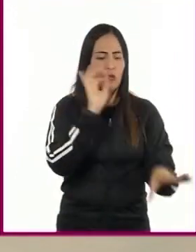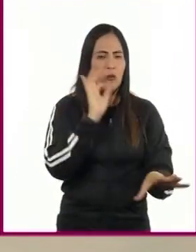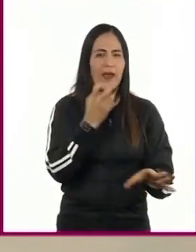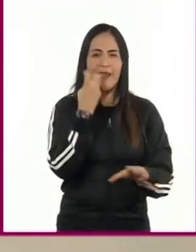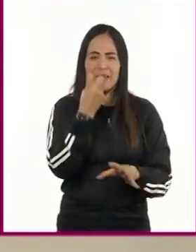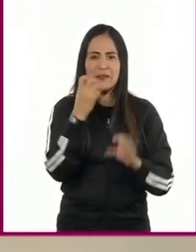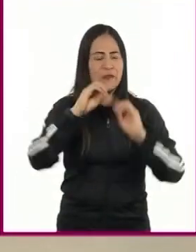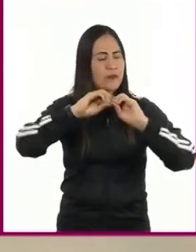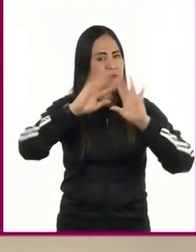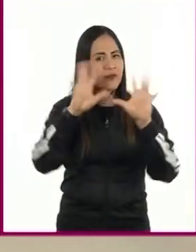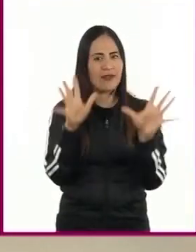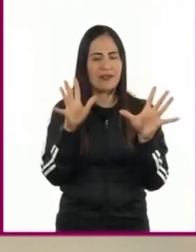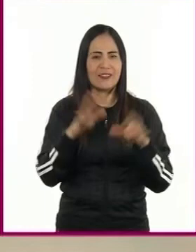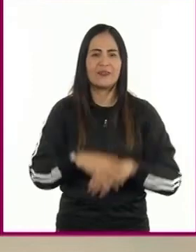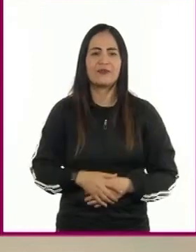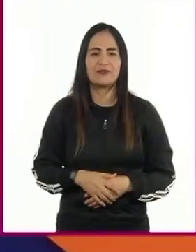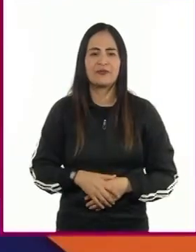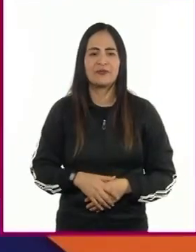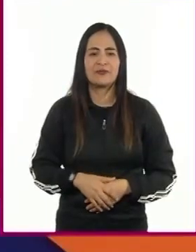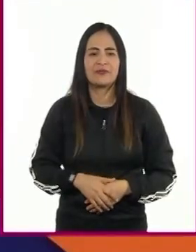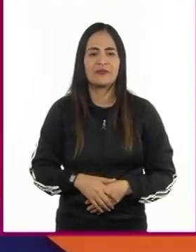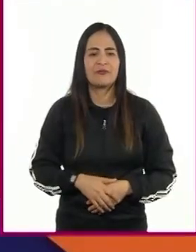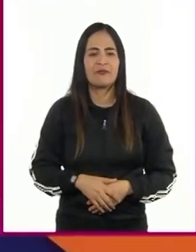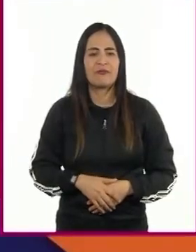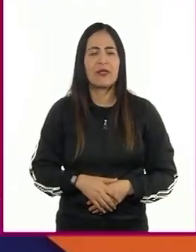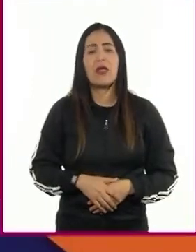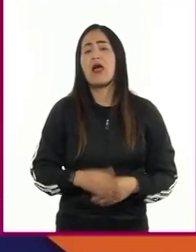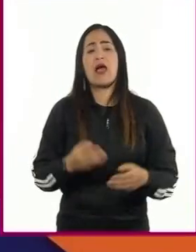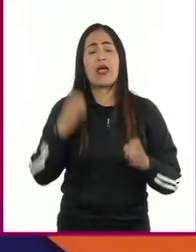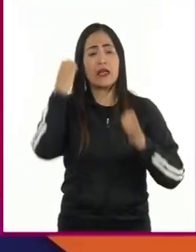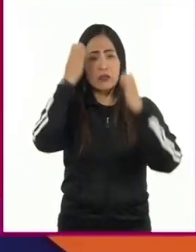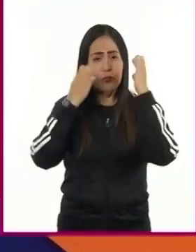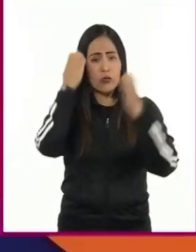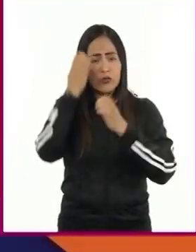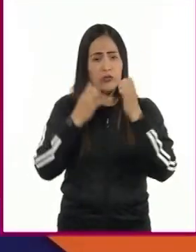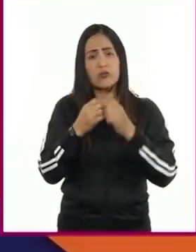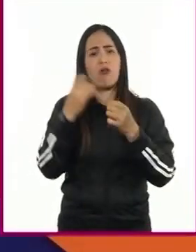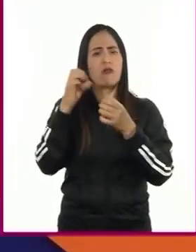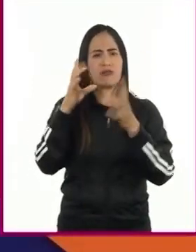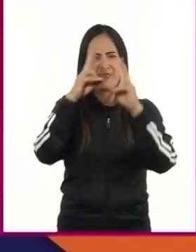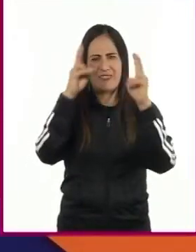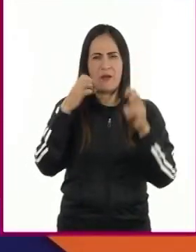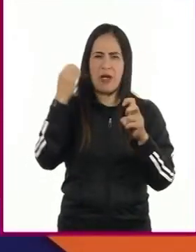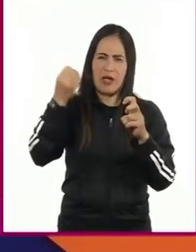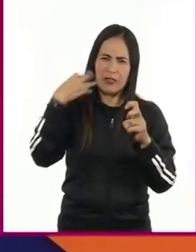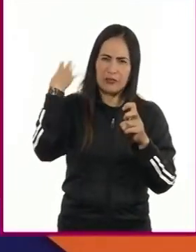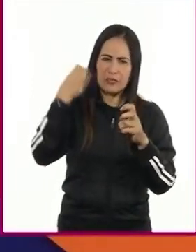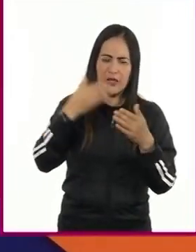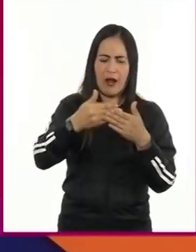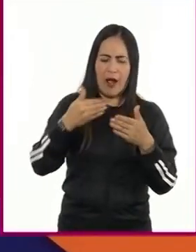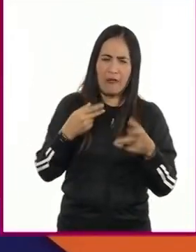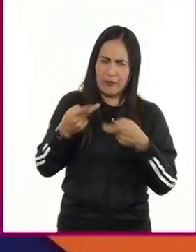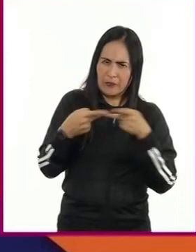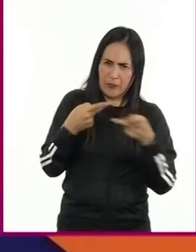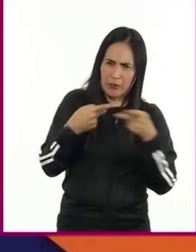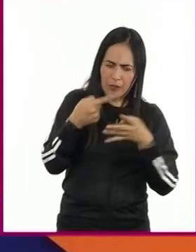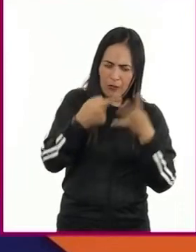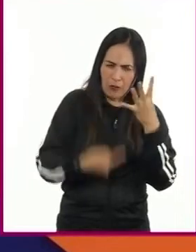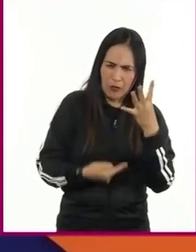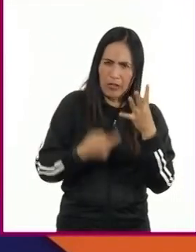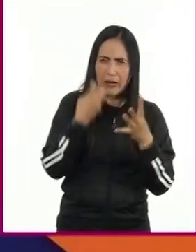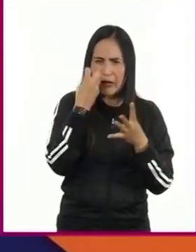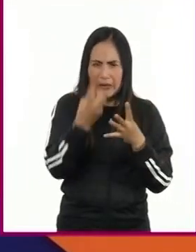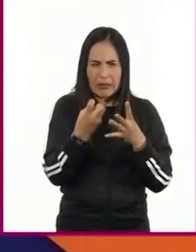claro. Como pudimos ver, cuando se prepara una exposición y se elige información sobre el tema que se abordará, esta